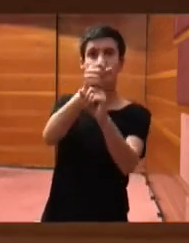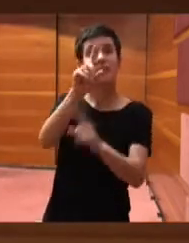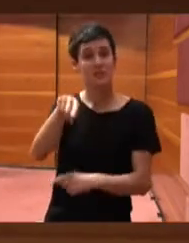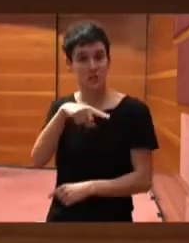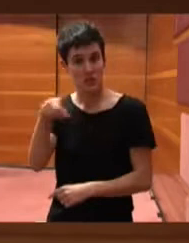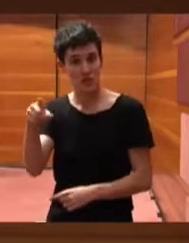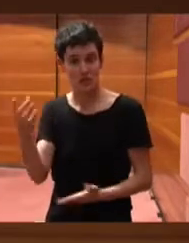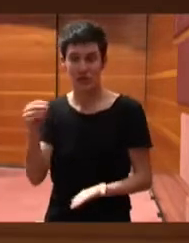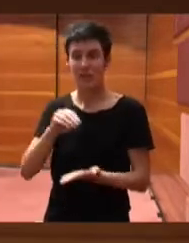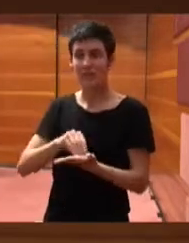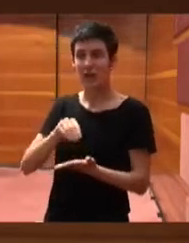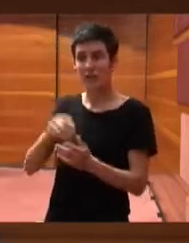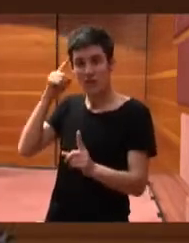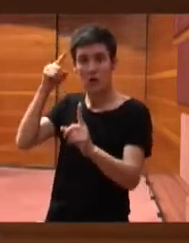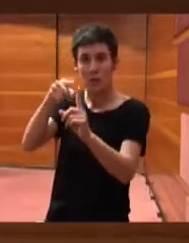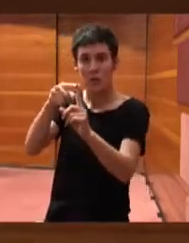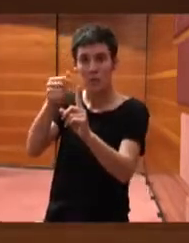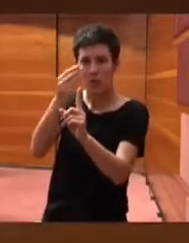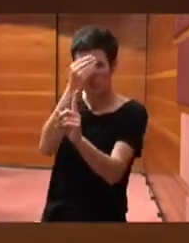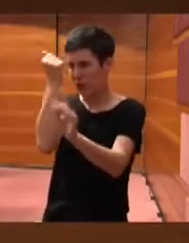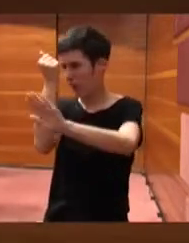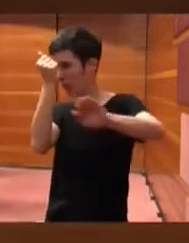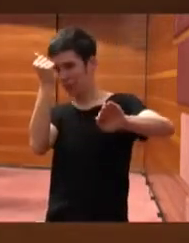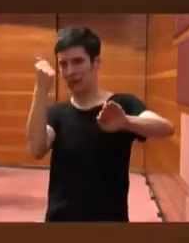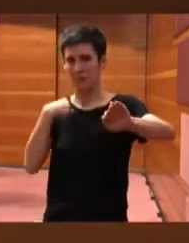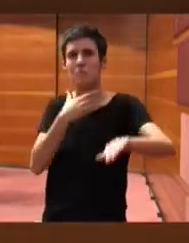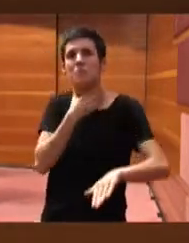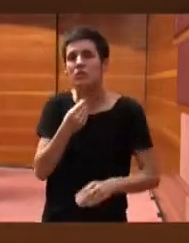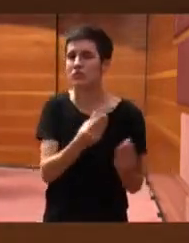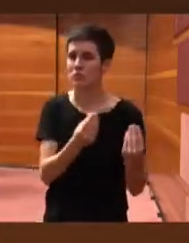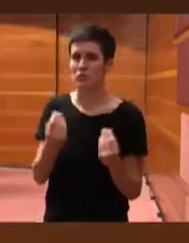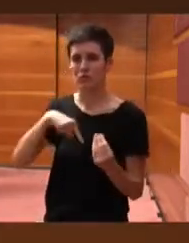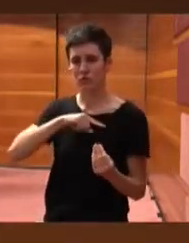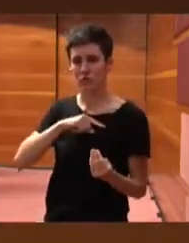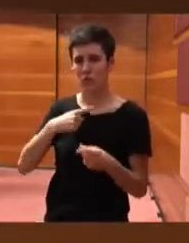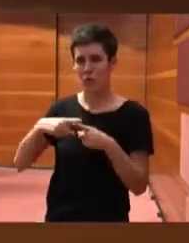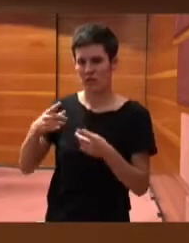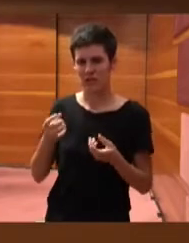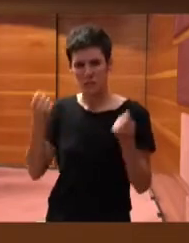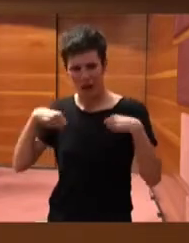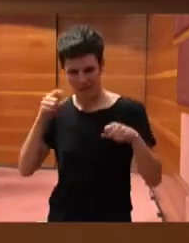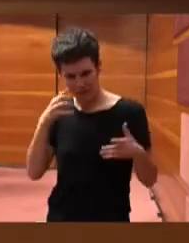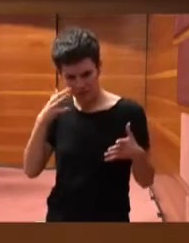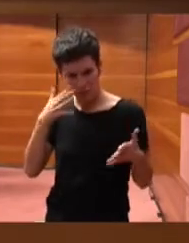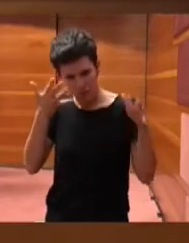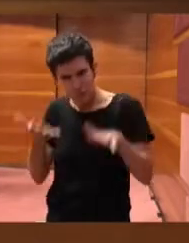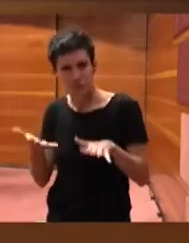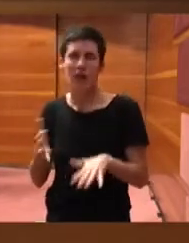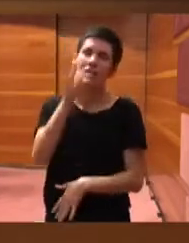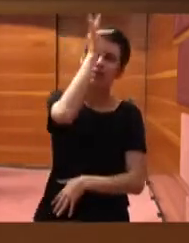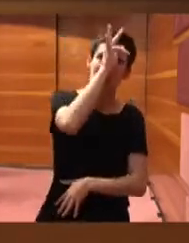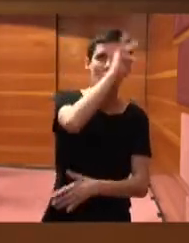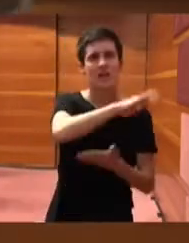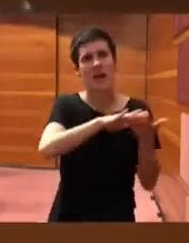el foco no está puesto en el objetivo. Y a mí me gusta mucho que hagamos cosas prácticas, que la teoría está muy